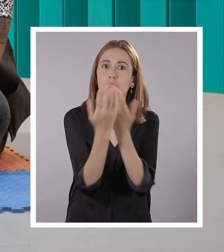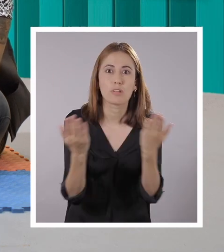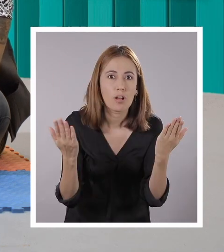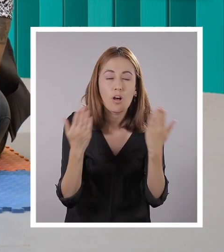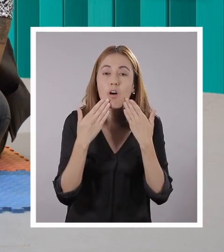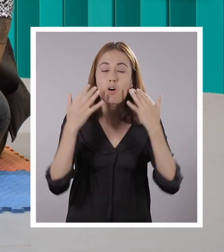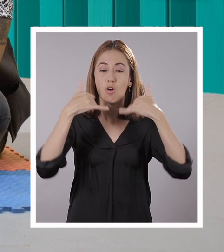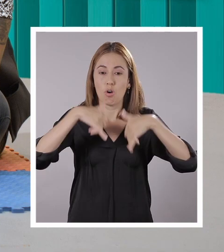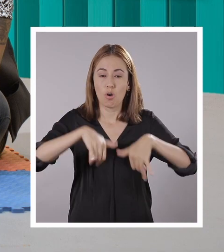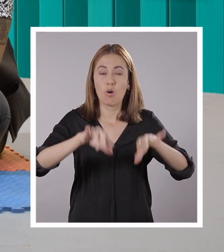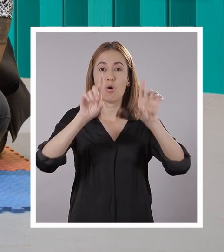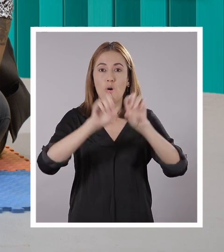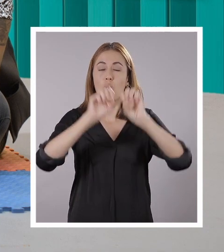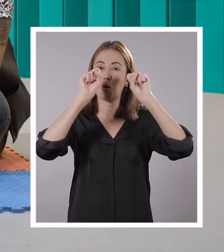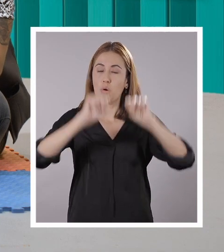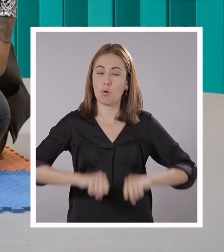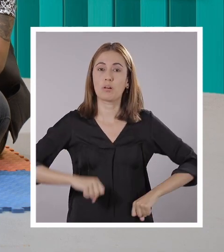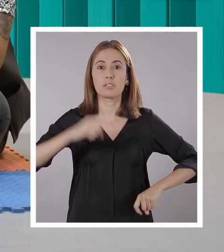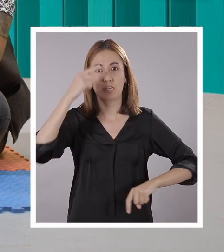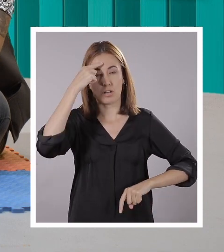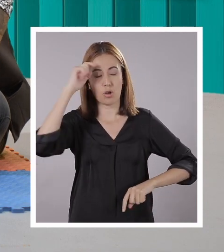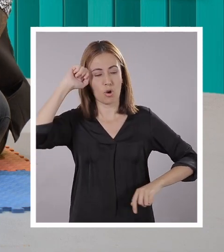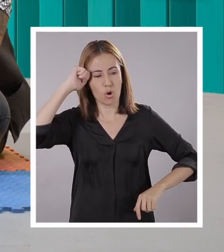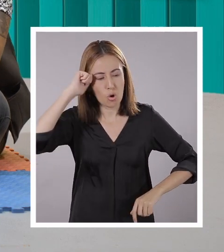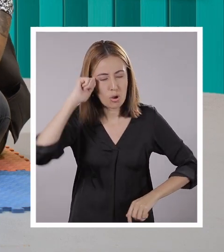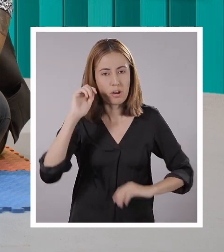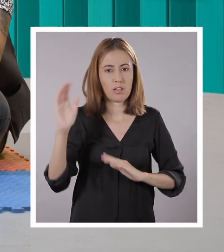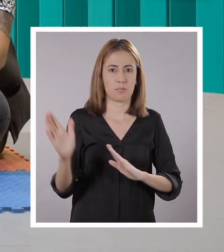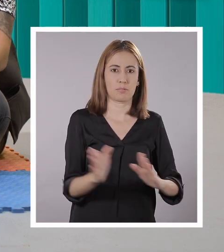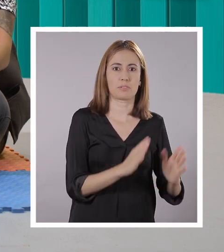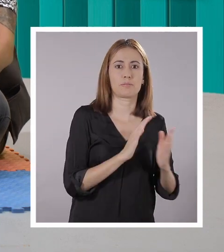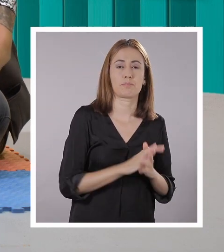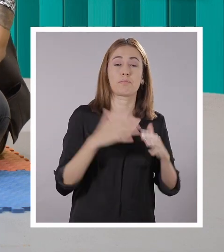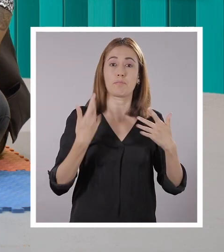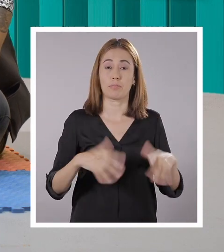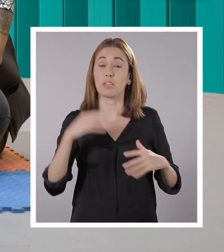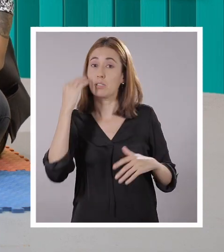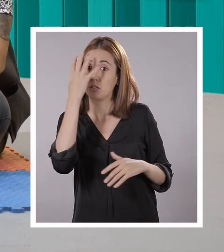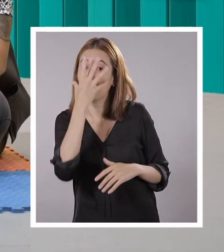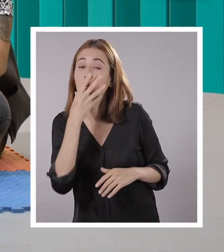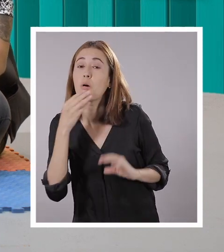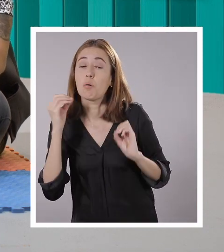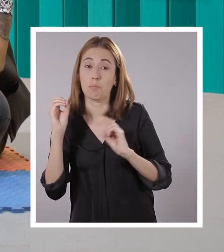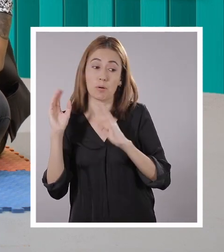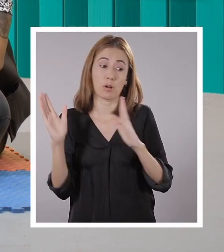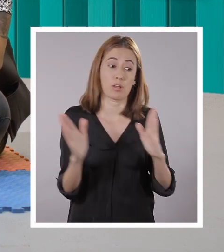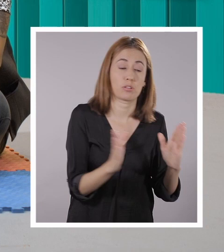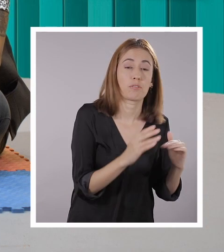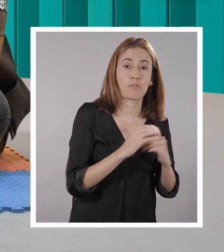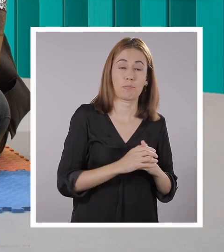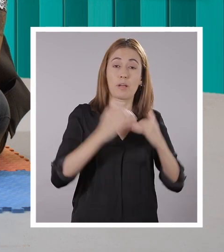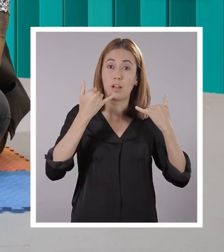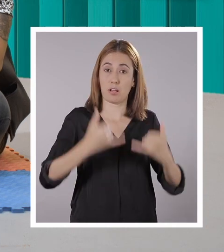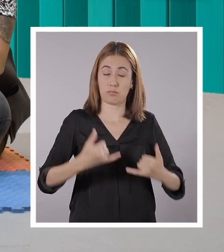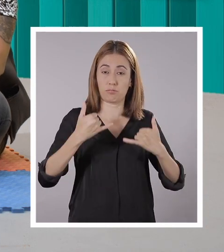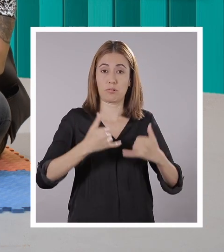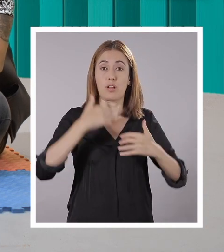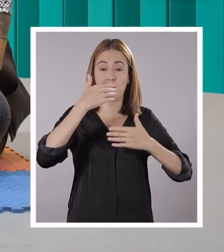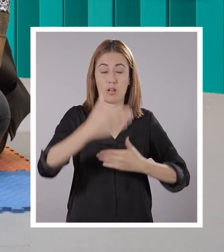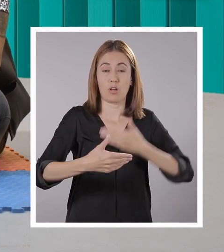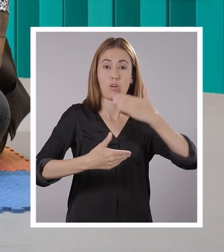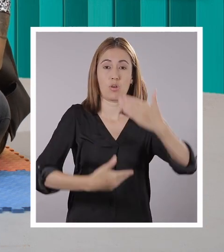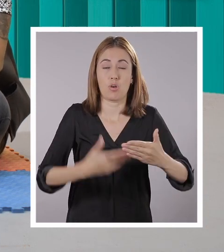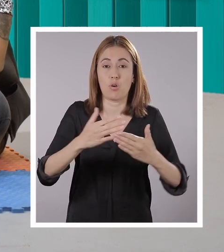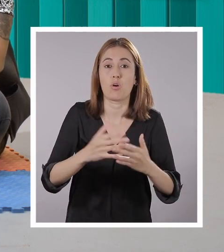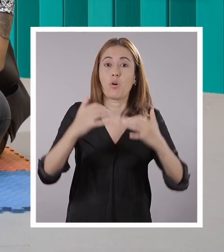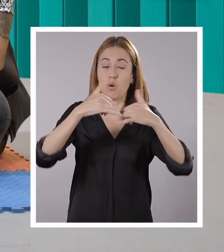nuestra mente concentrada para no olvidarnos cuál es la repetición que viene. Es un lindo ejercicio para hacerlo en familia también en estos tiempos.